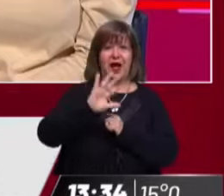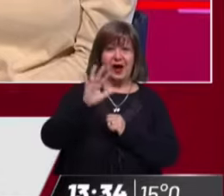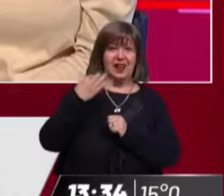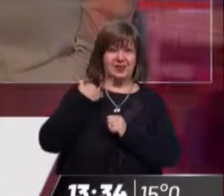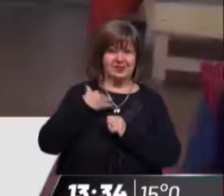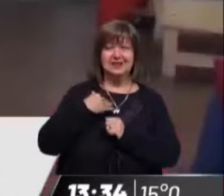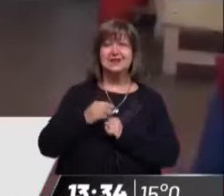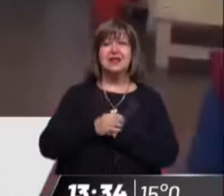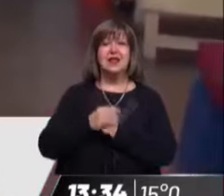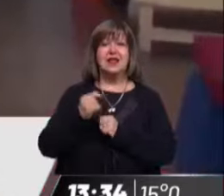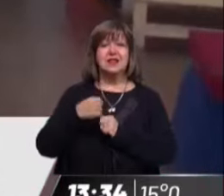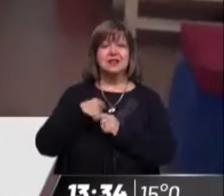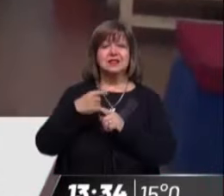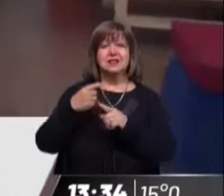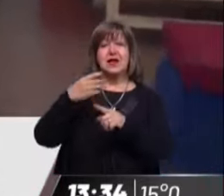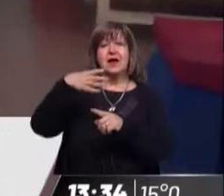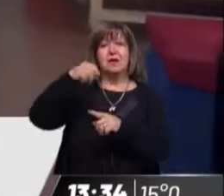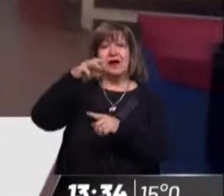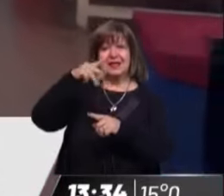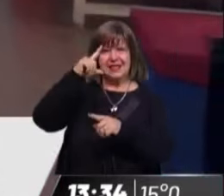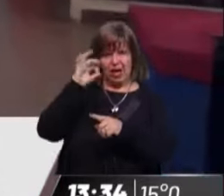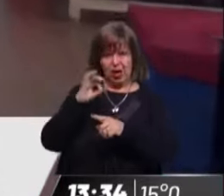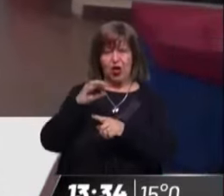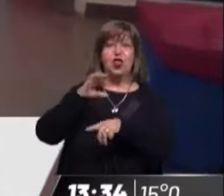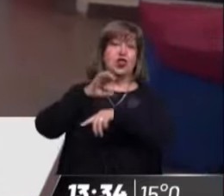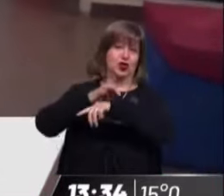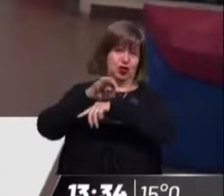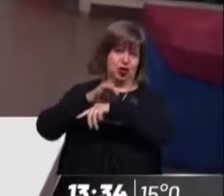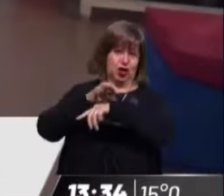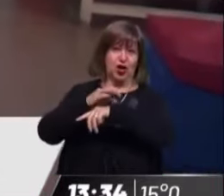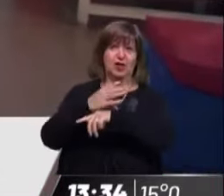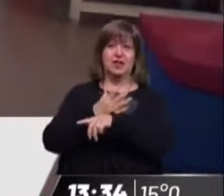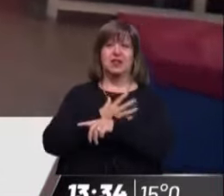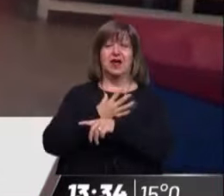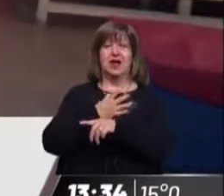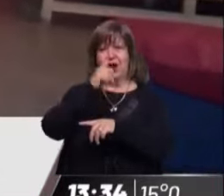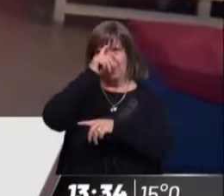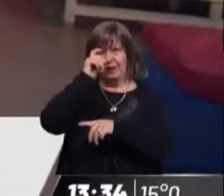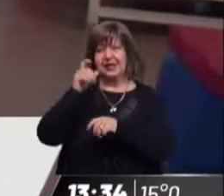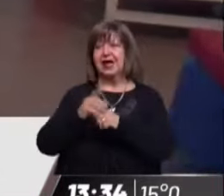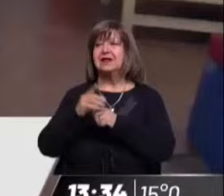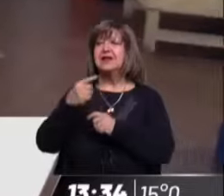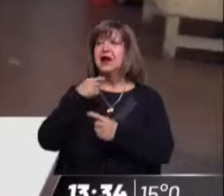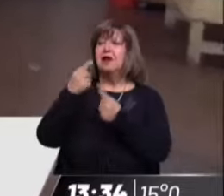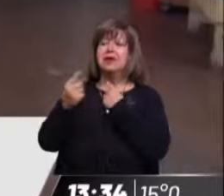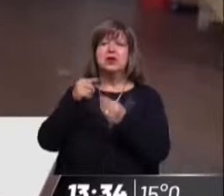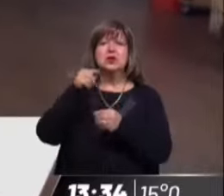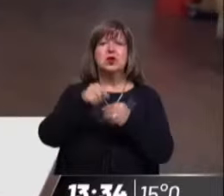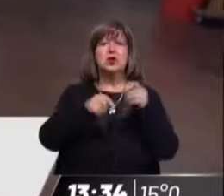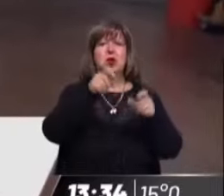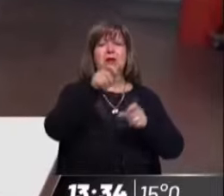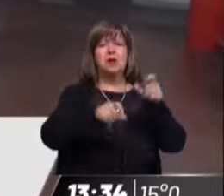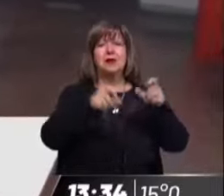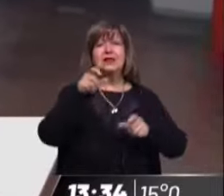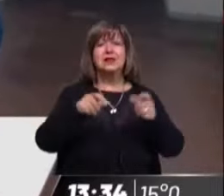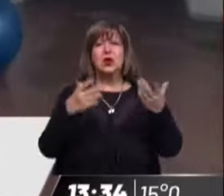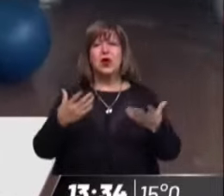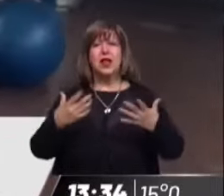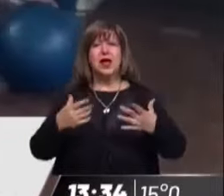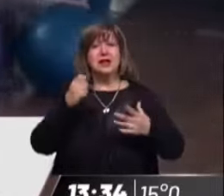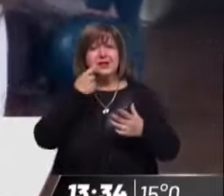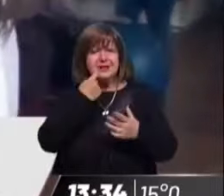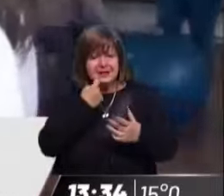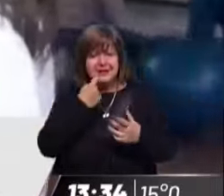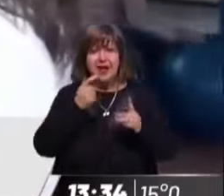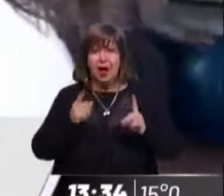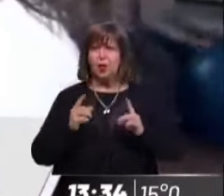Estamos por acá primero con Marcelo Barcenilla, que es el director del Hospital de Encinas, para preguntarle. Nos preguntamos, ¿cómo llegar a una vejez saludable, doctor? ¿Cómo